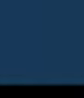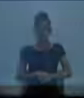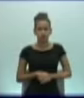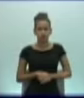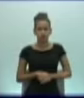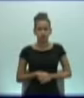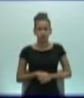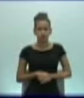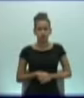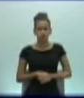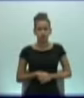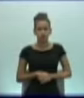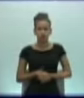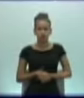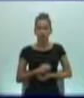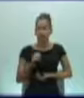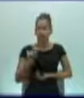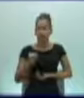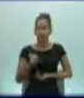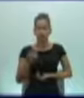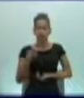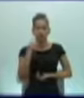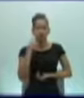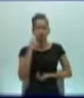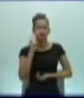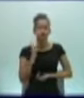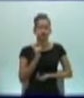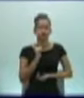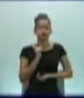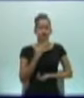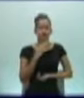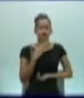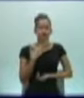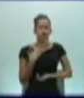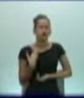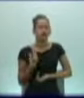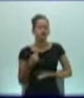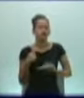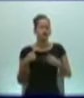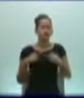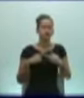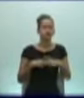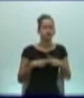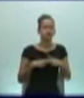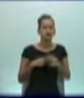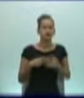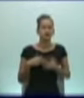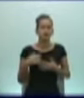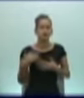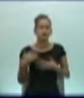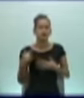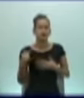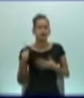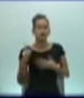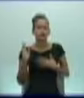Vamos a ver entonces cómo resolver este tipo de ejercicio. Observemos la lámina.